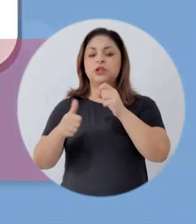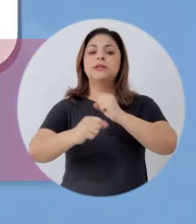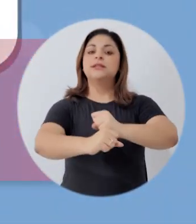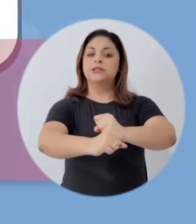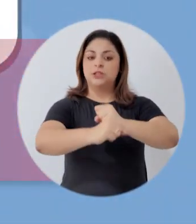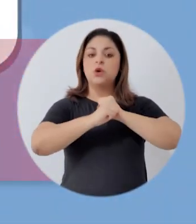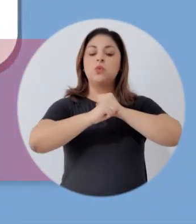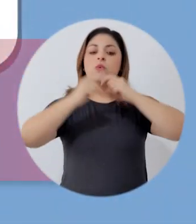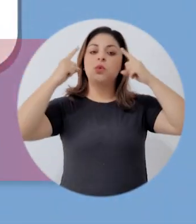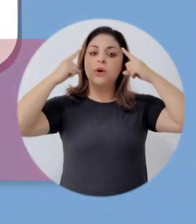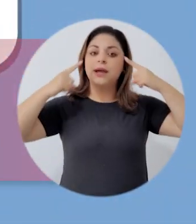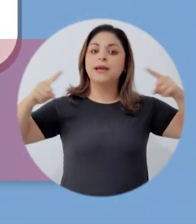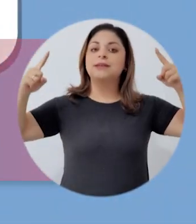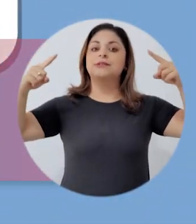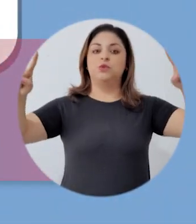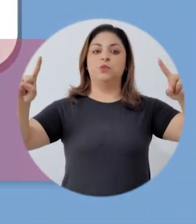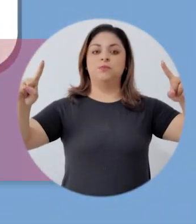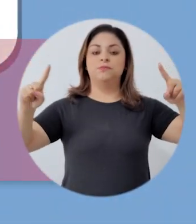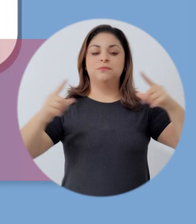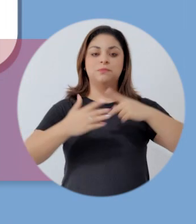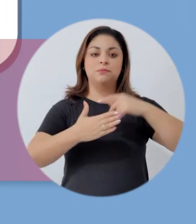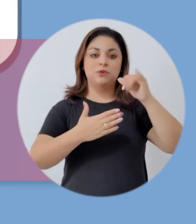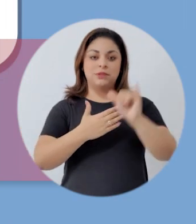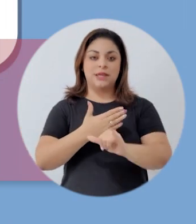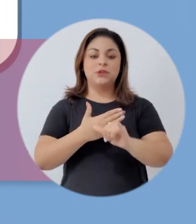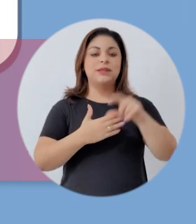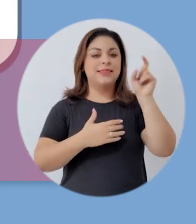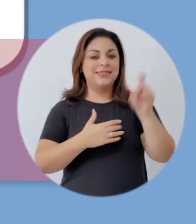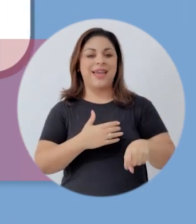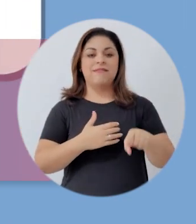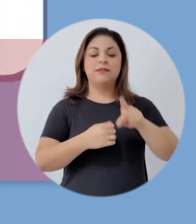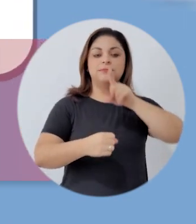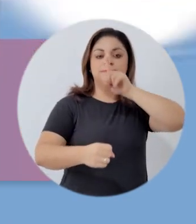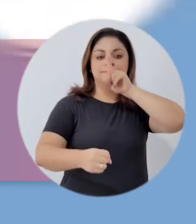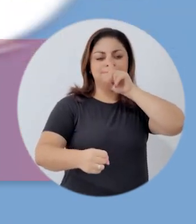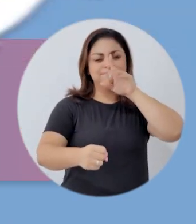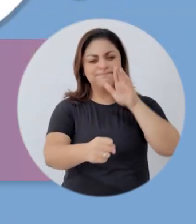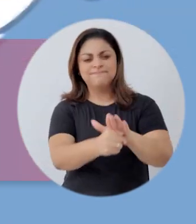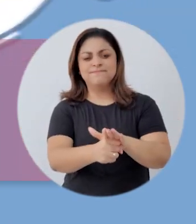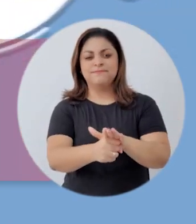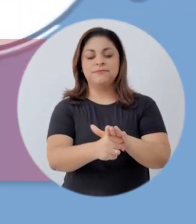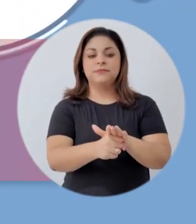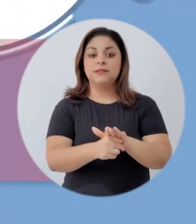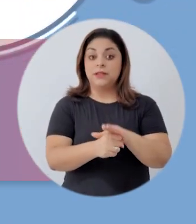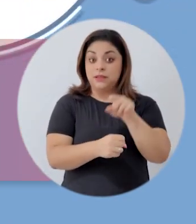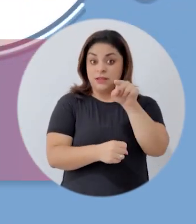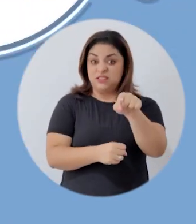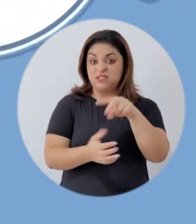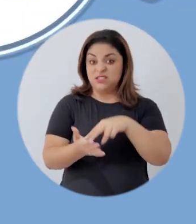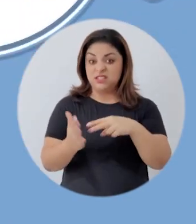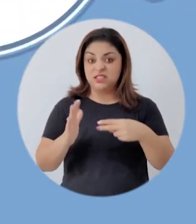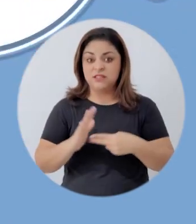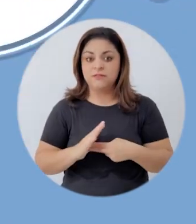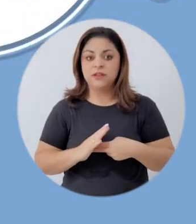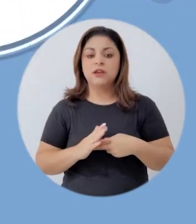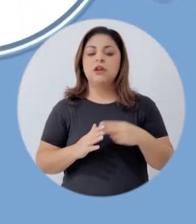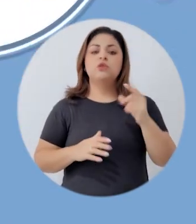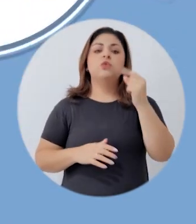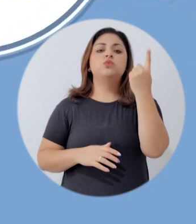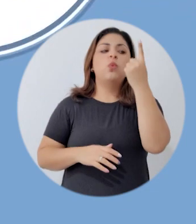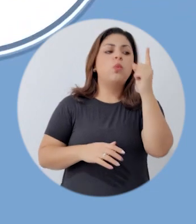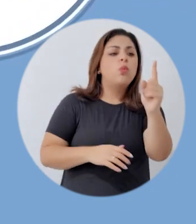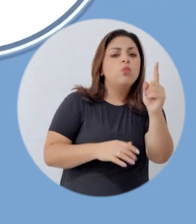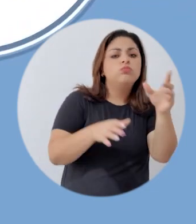a asegurar un éxito de un proyecto como estos, que es compromiso. Y cuando hablo de compromiso, no hablo compromiso de un